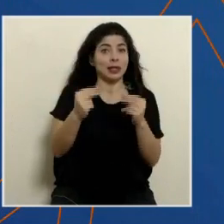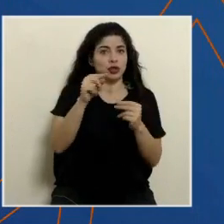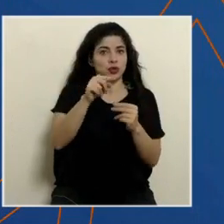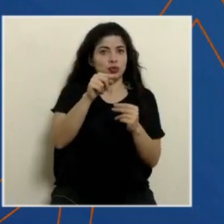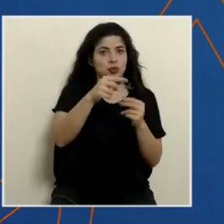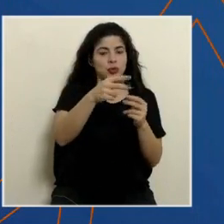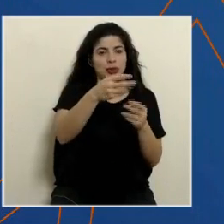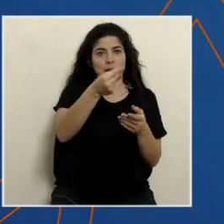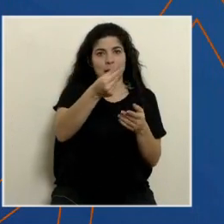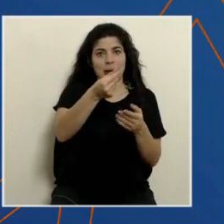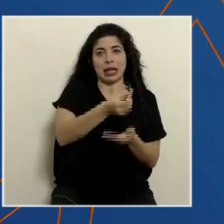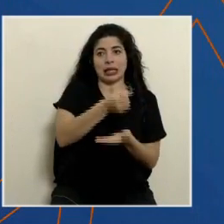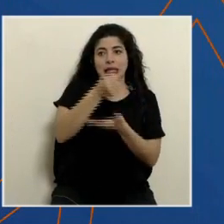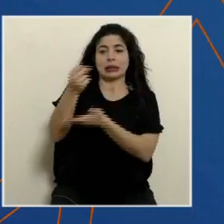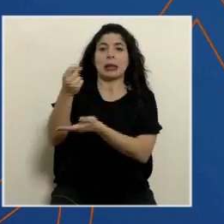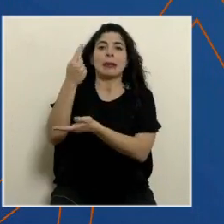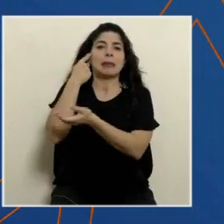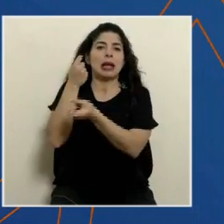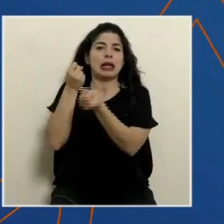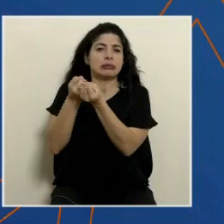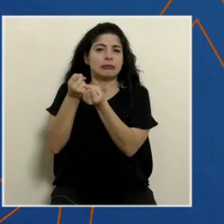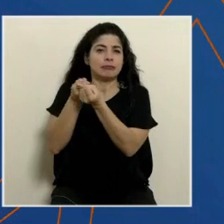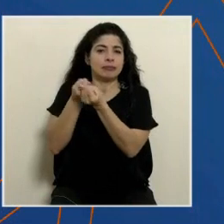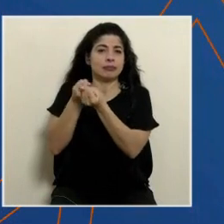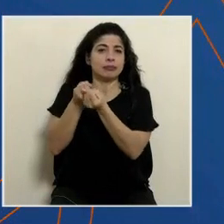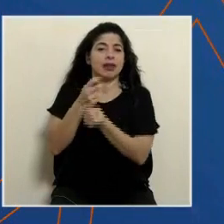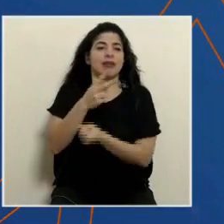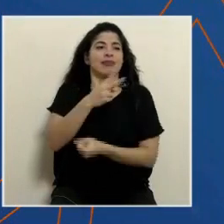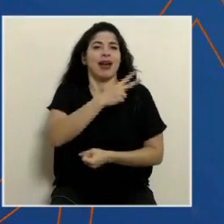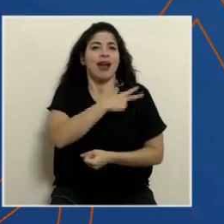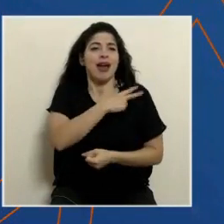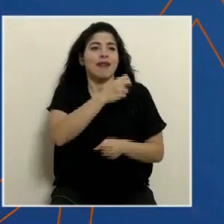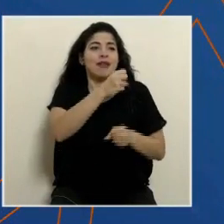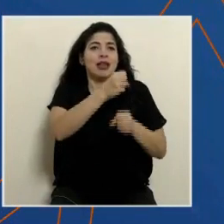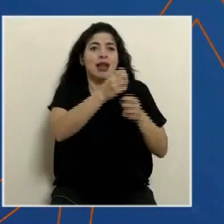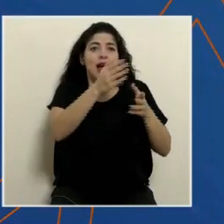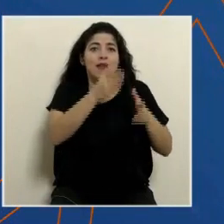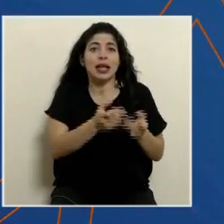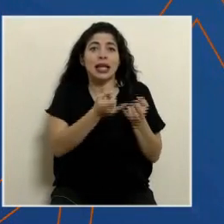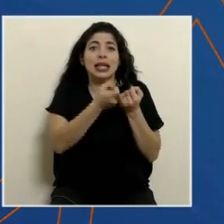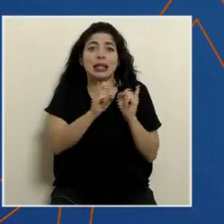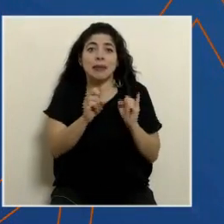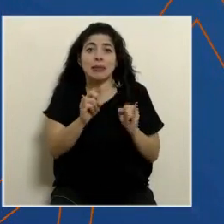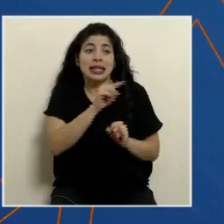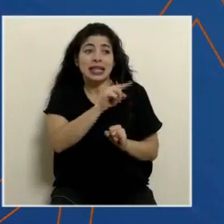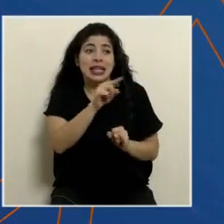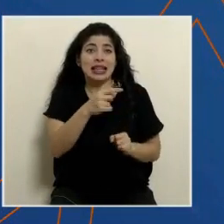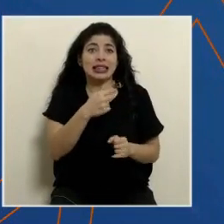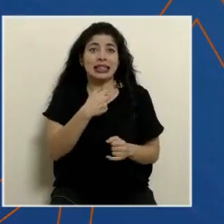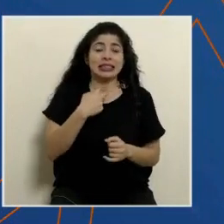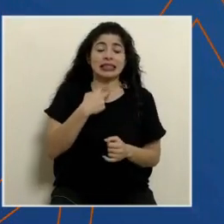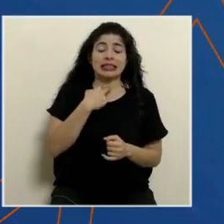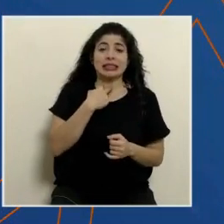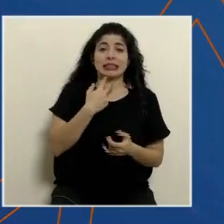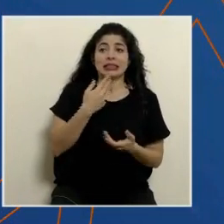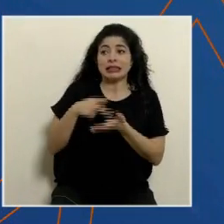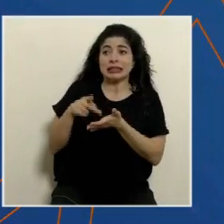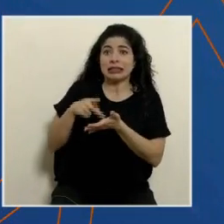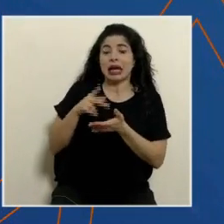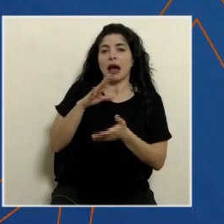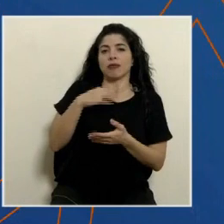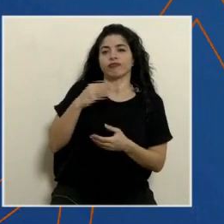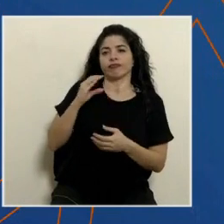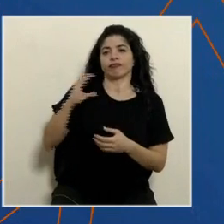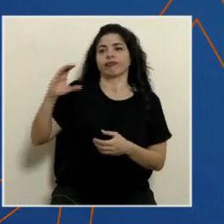extraordinario para aliviar la carga tanto de patronos como de trabajadores independientes, y podamos así defender